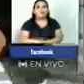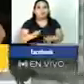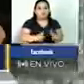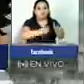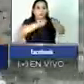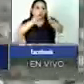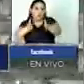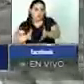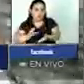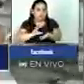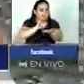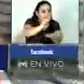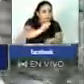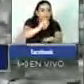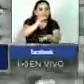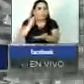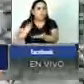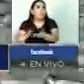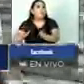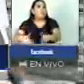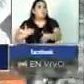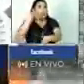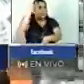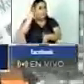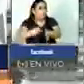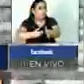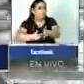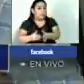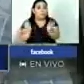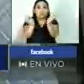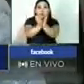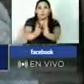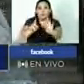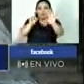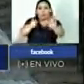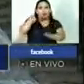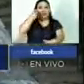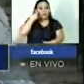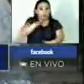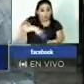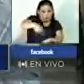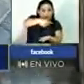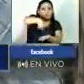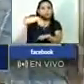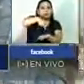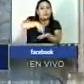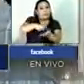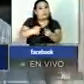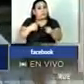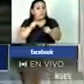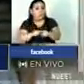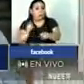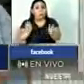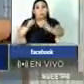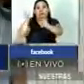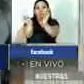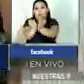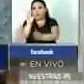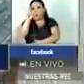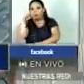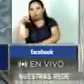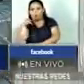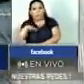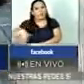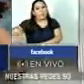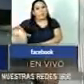parte de la entrega de paquetes se hará a partir del próximo 6 de mayo en la zona central. Mientras tanto, el 20 de mayo arrancará la